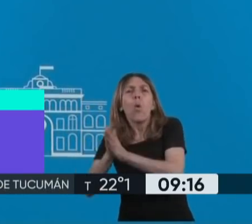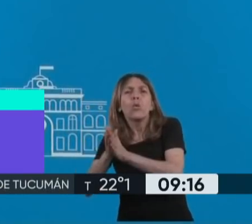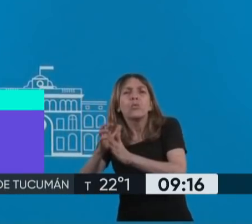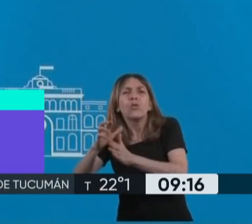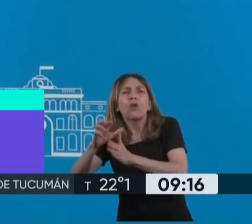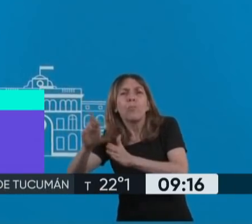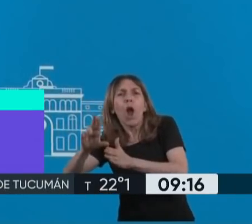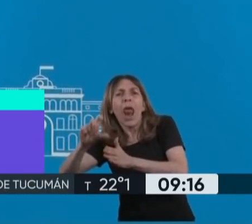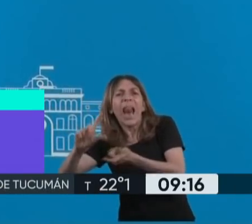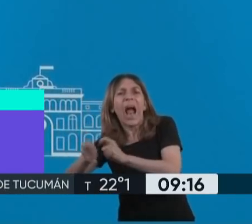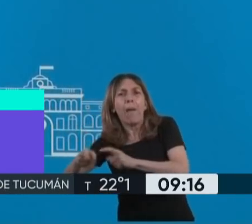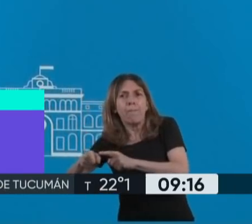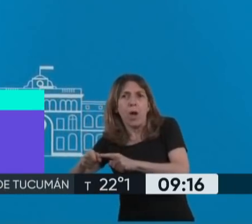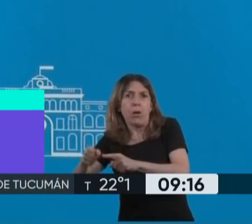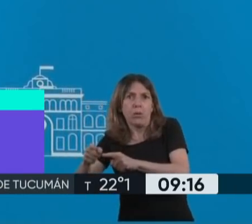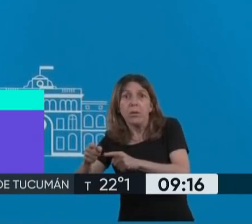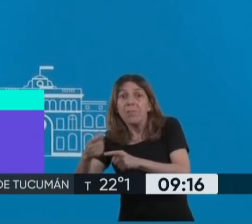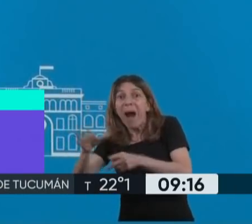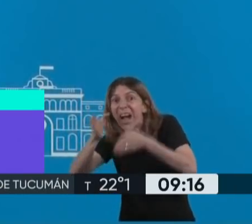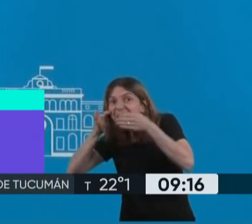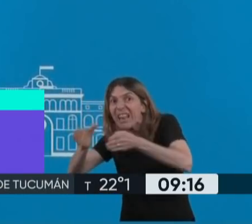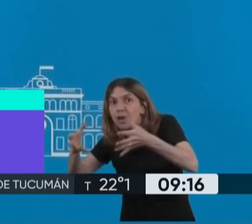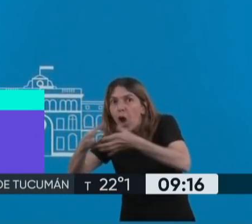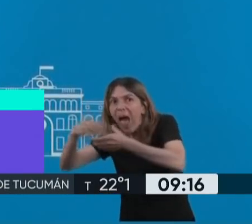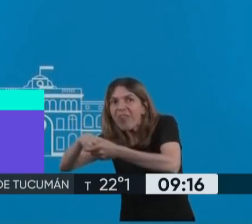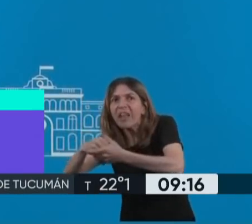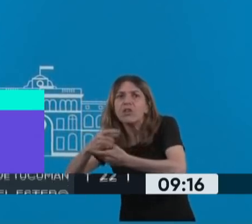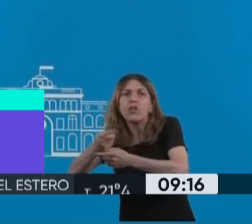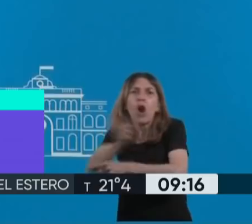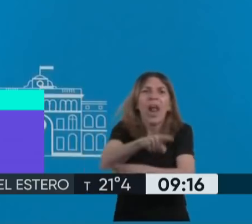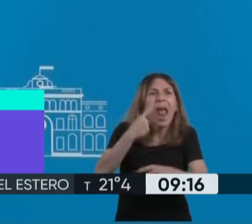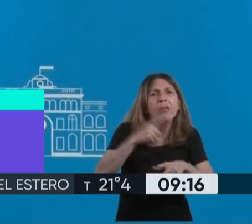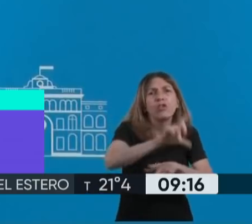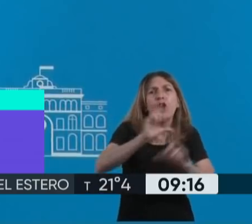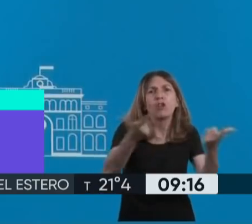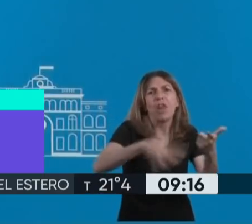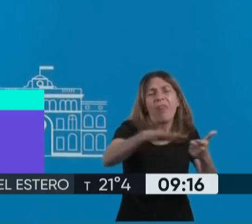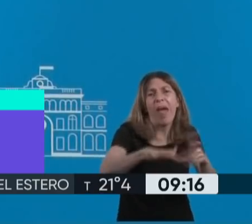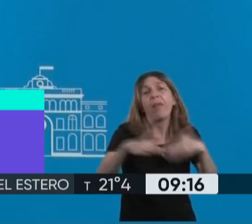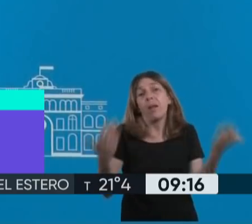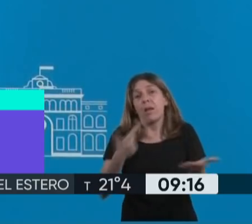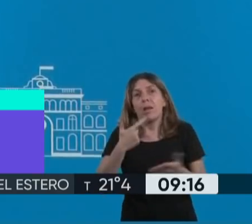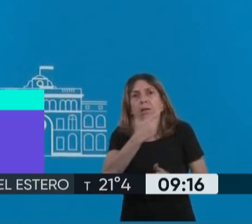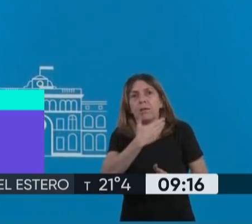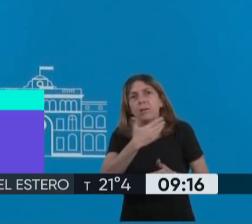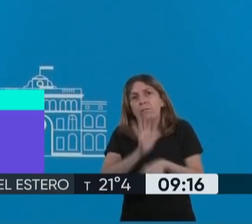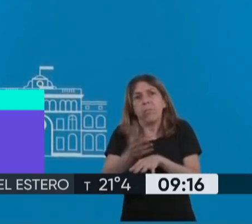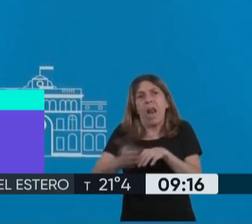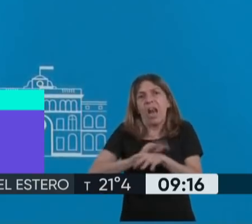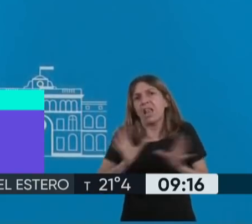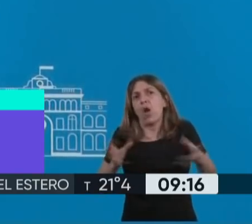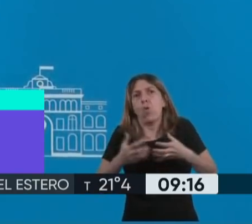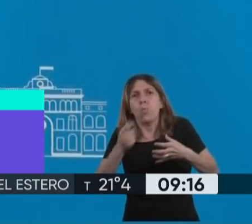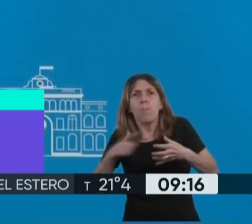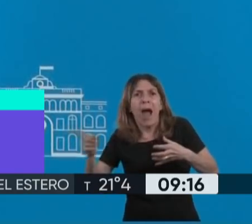los intereses de los argentinos y de las argentinas. Y después aquellos que dentro del PRO siguen sin querer hacerse cargo de que esta deuda se contrajo, como dijo